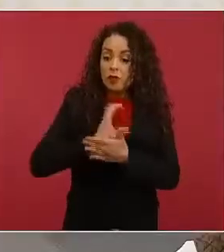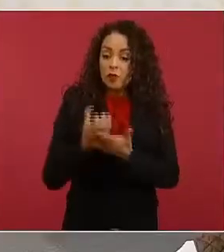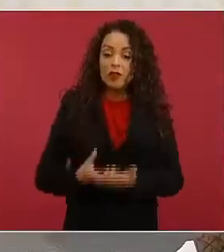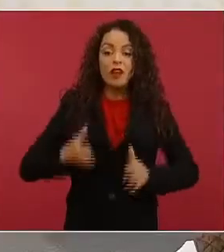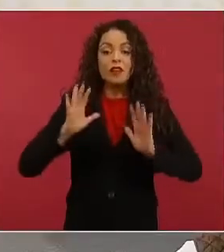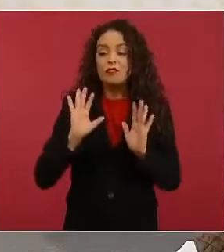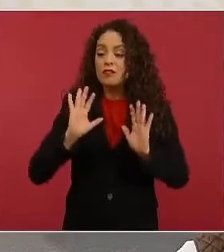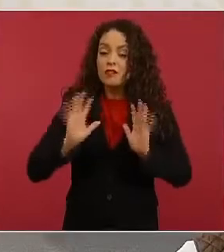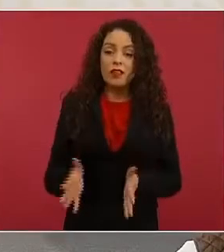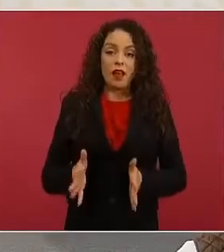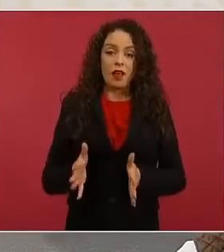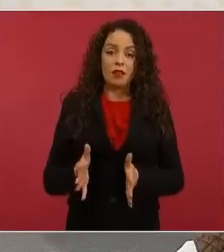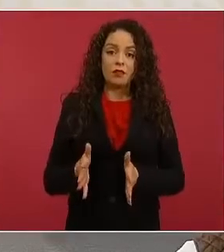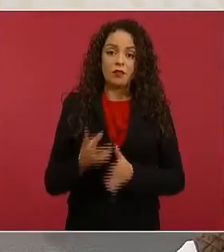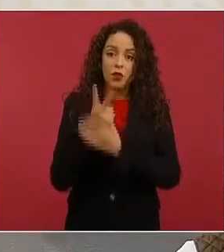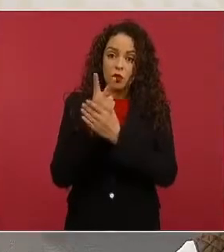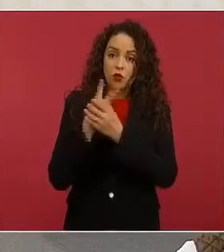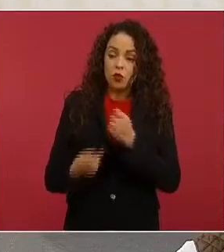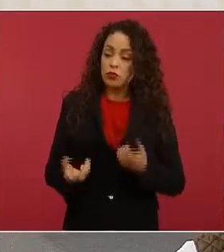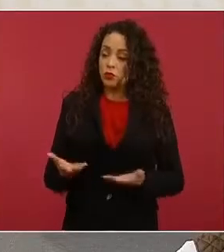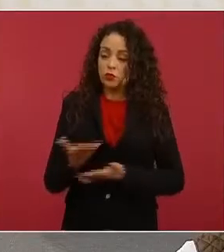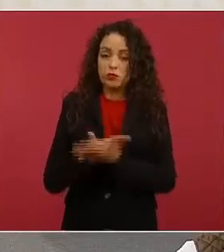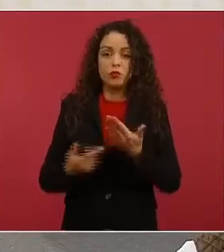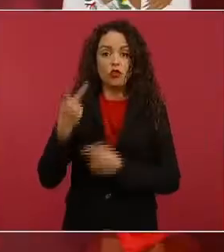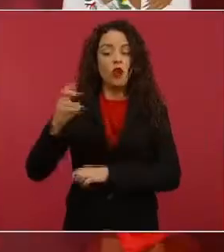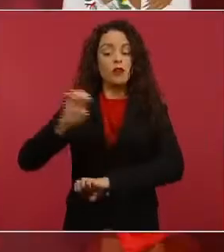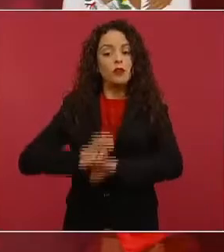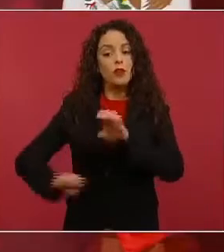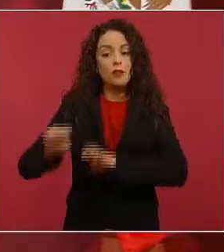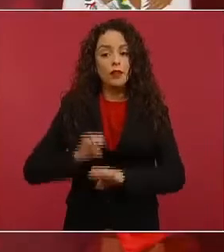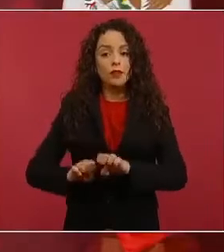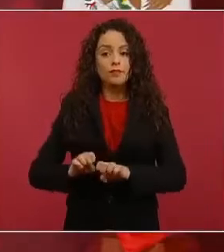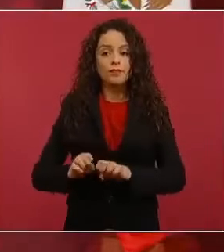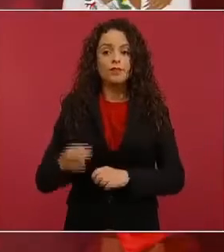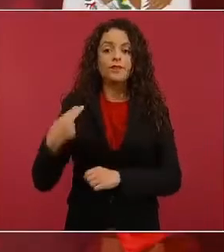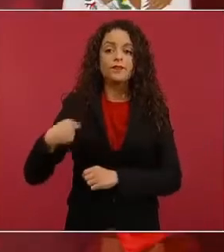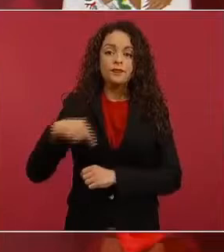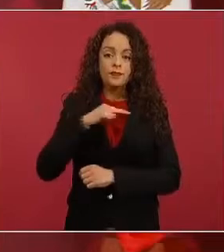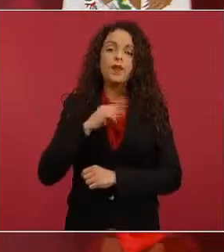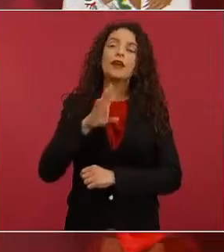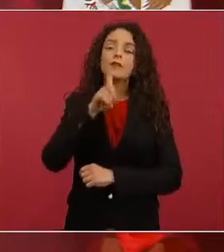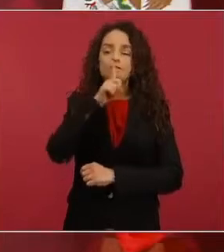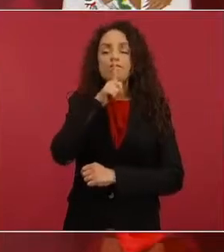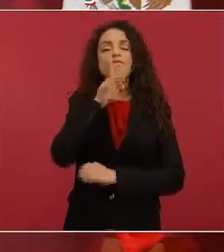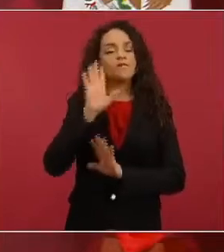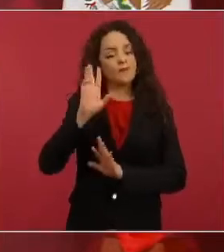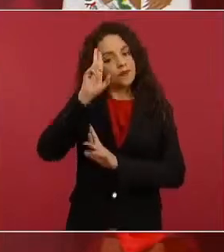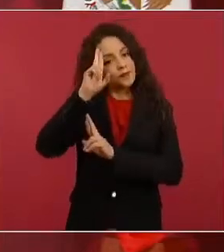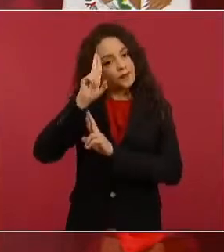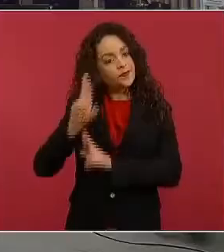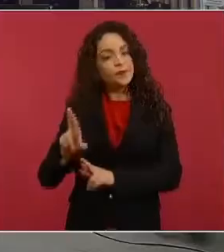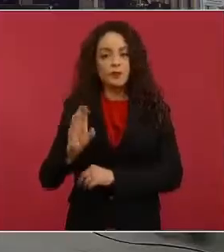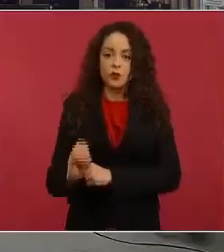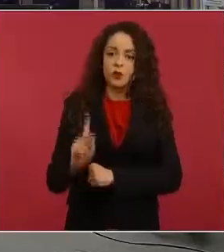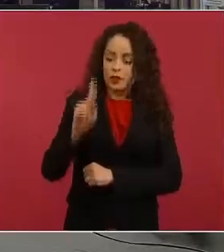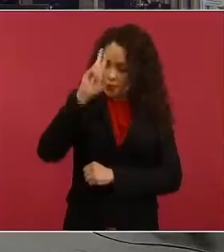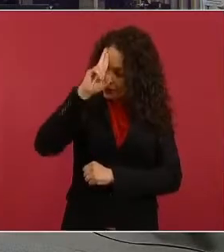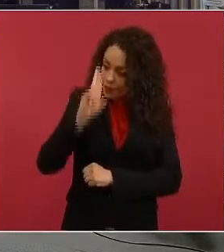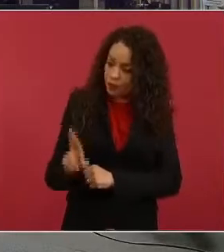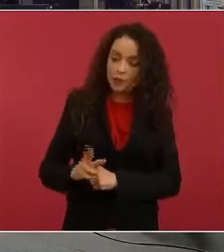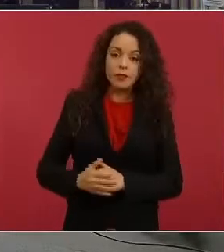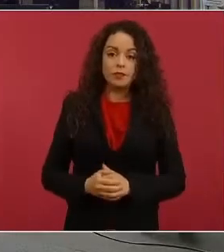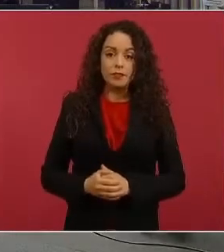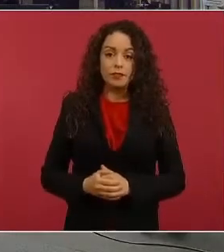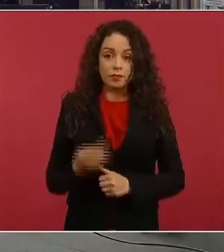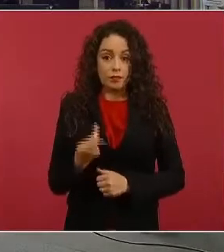de utilidad compartida y los estamos respetando, pero aún así todavía